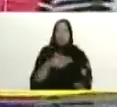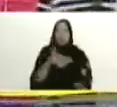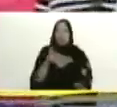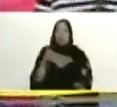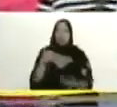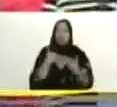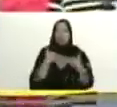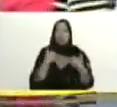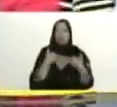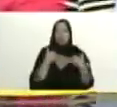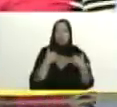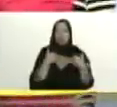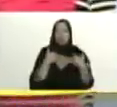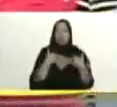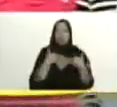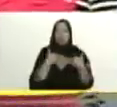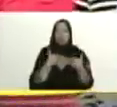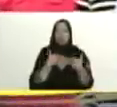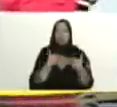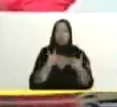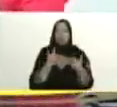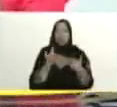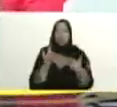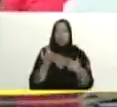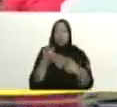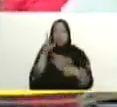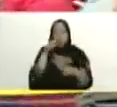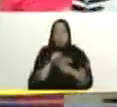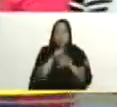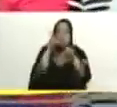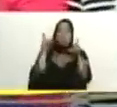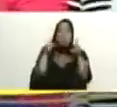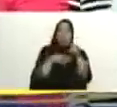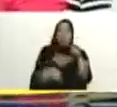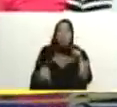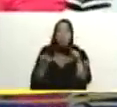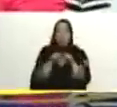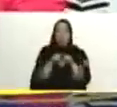fuimos capaces de un milagro sin igual,